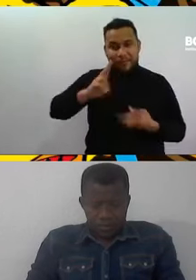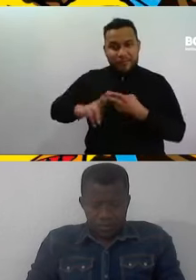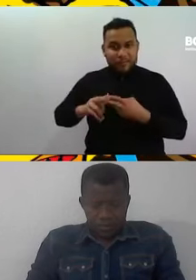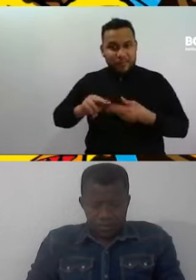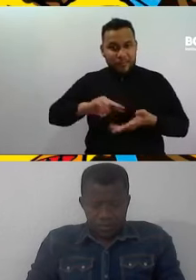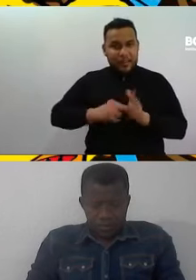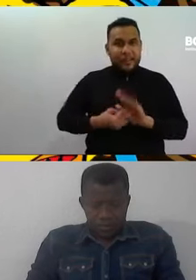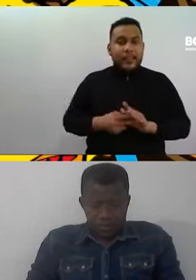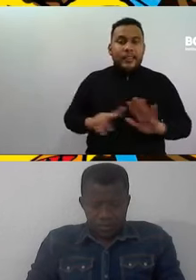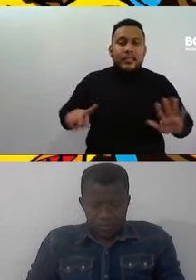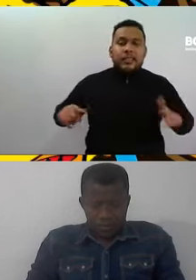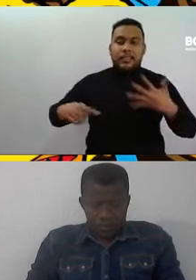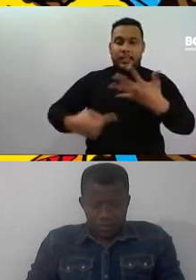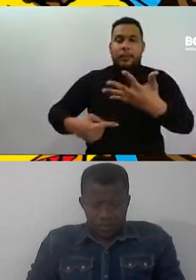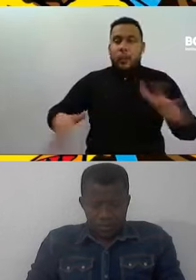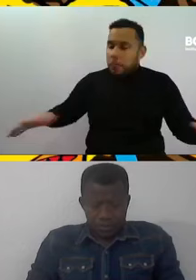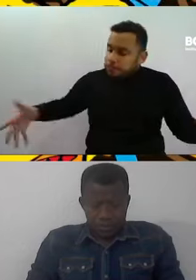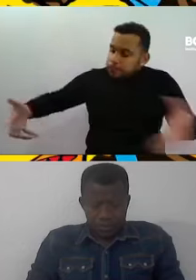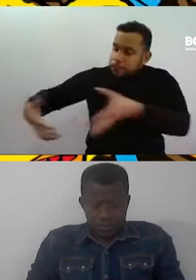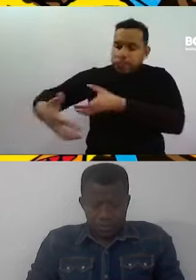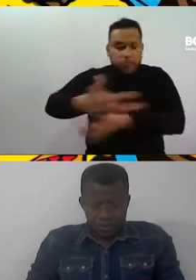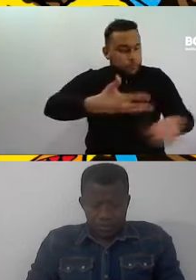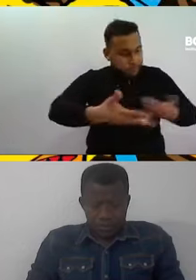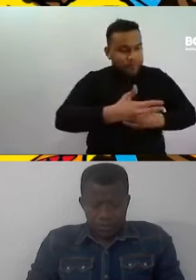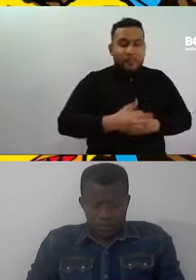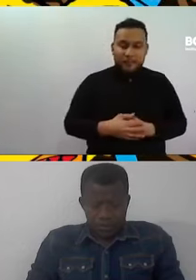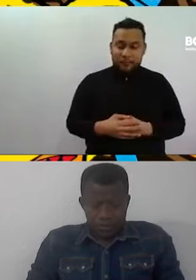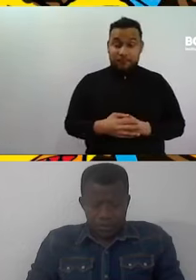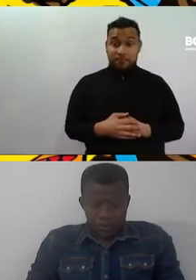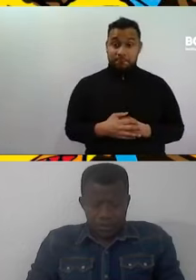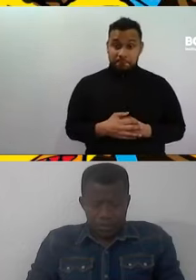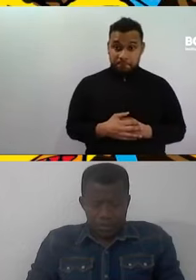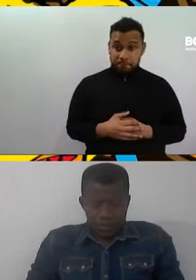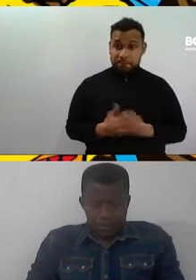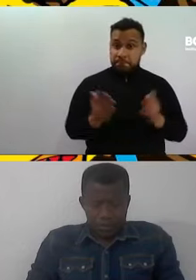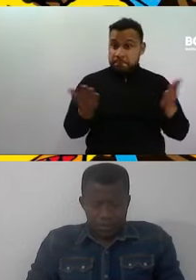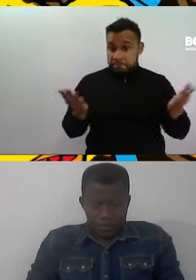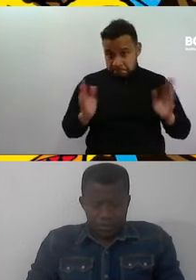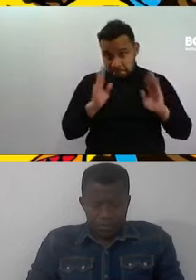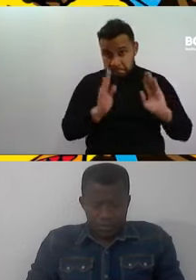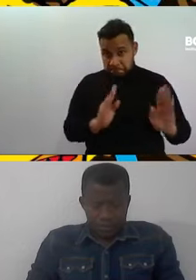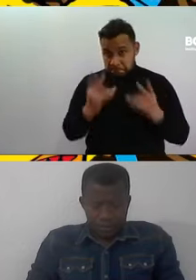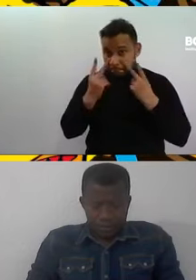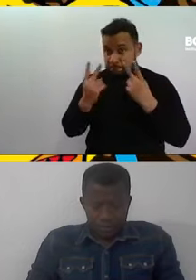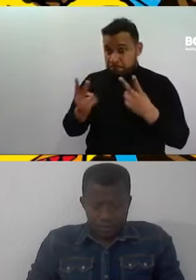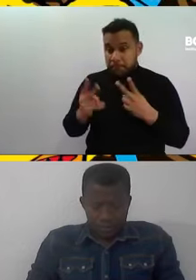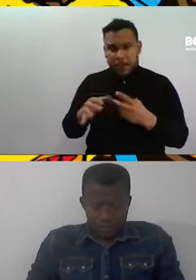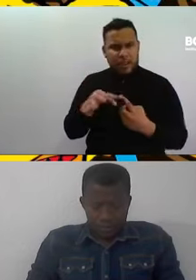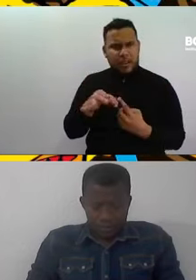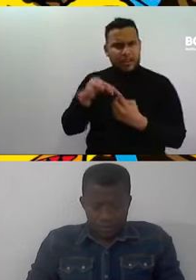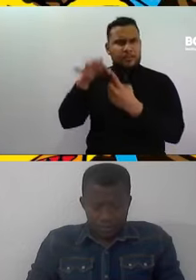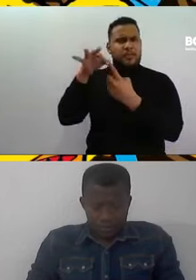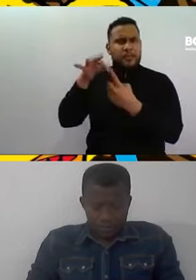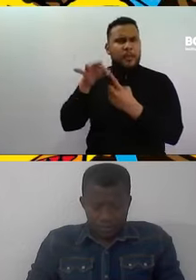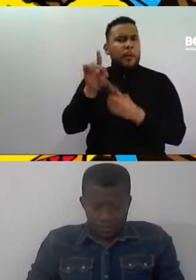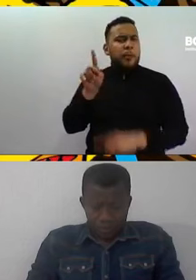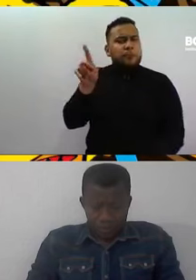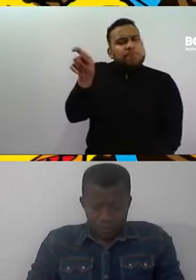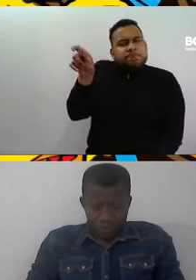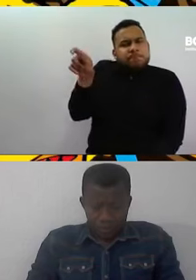sesteto. Y también miremos. En especial hay una